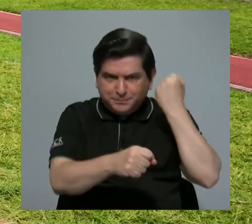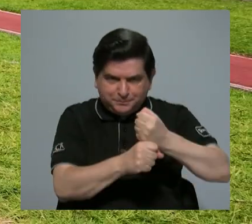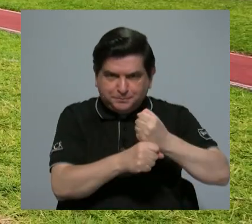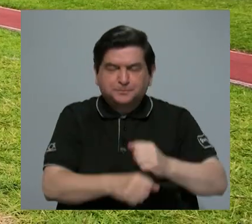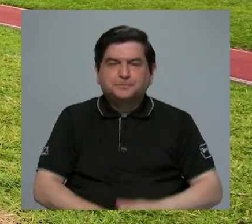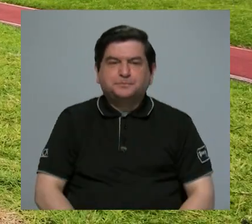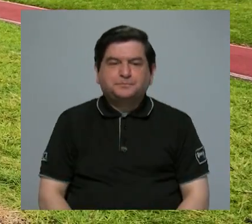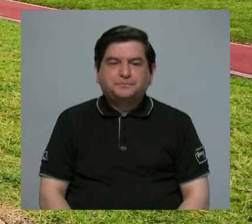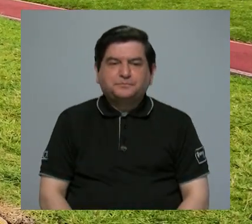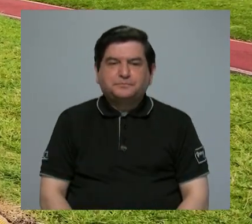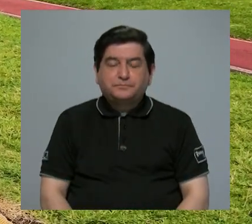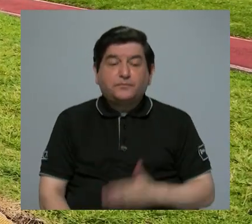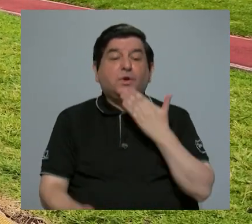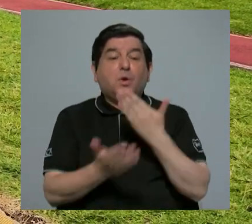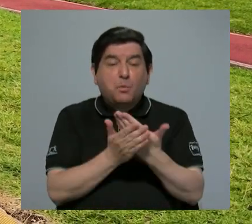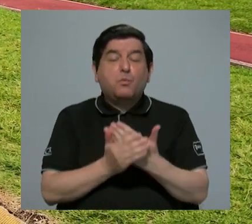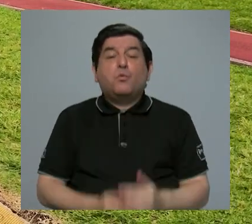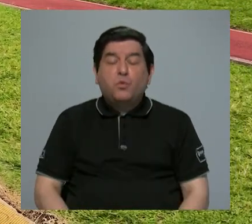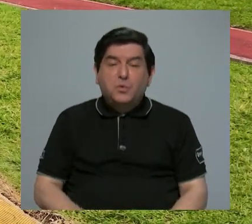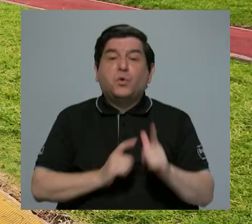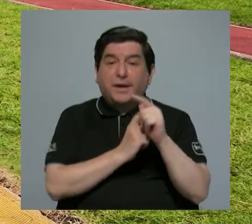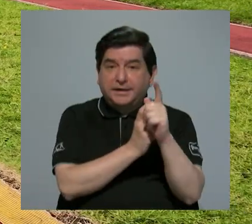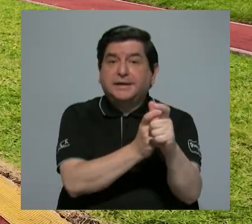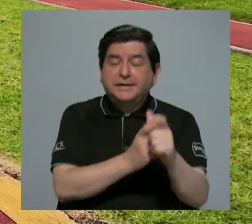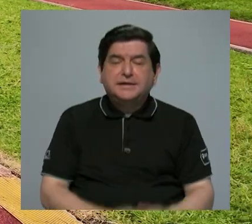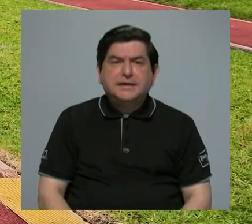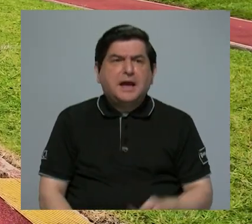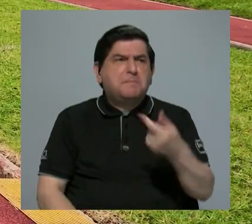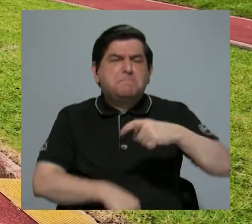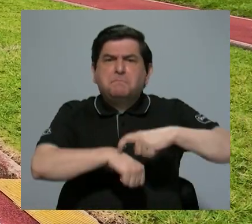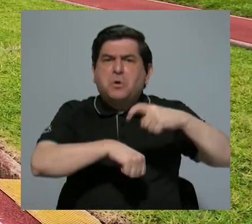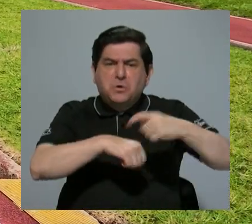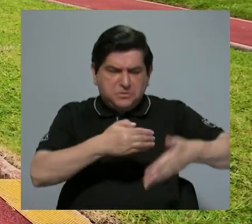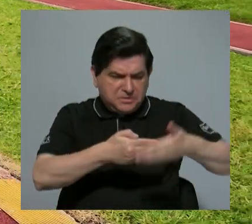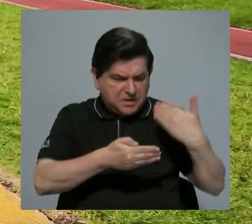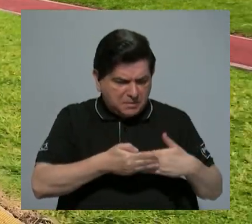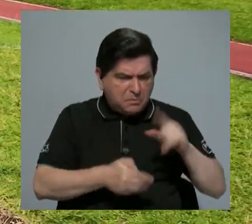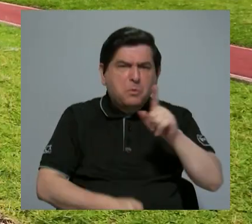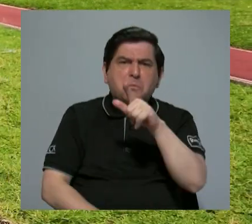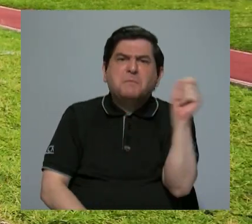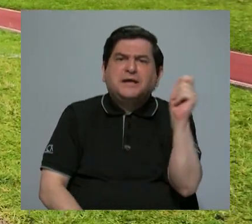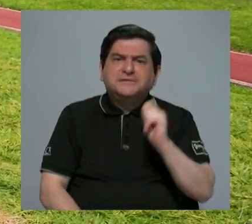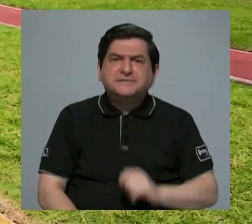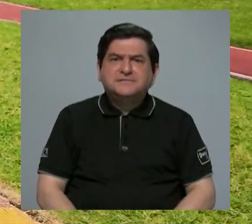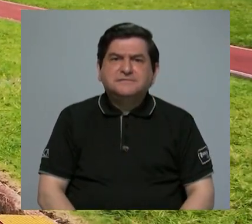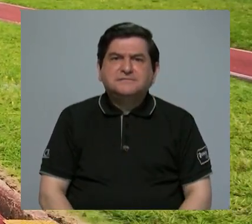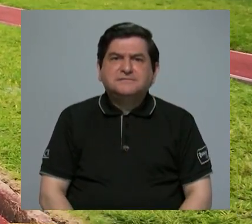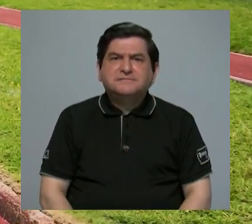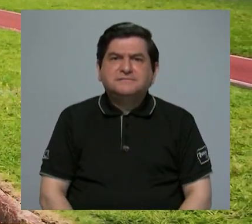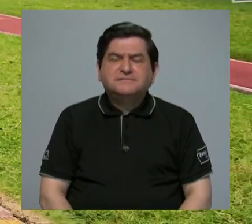año. Esa fue una muy buena competencia, fue hace poquito, hace como un mes.